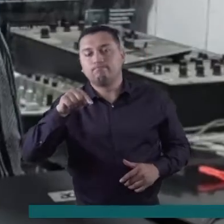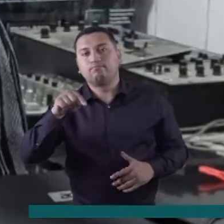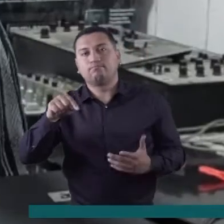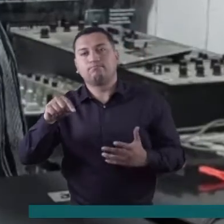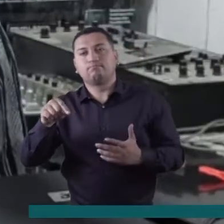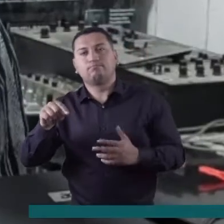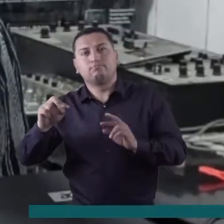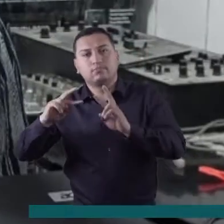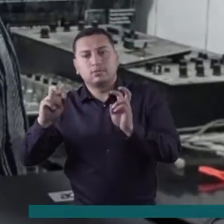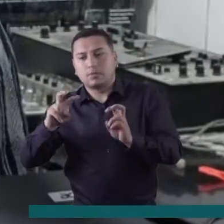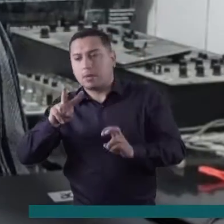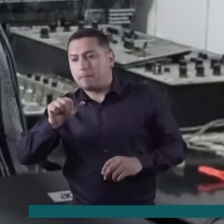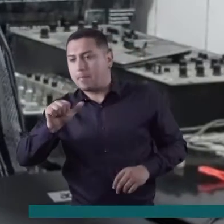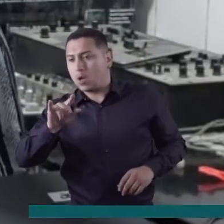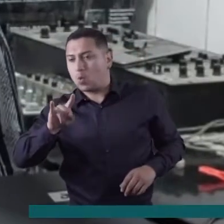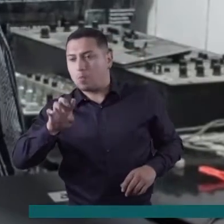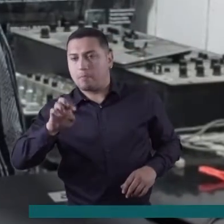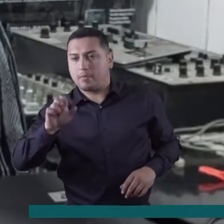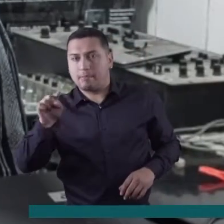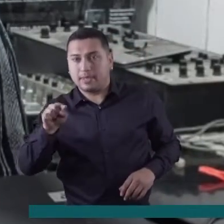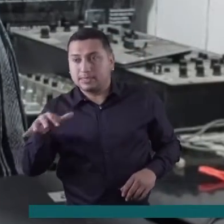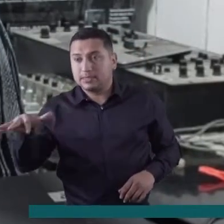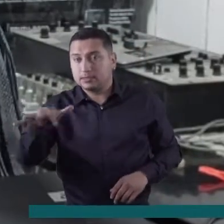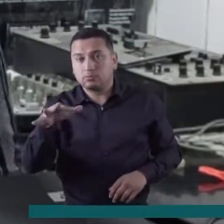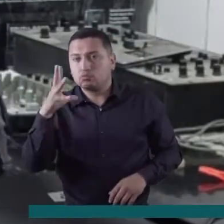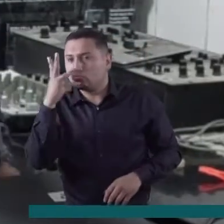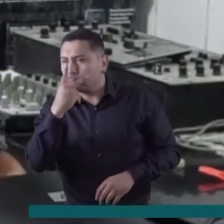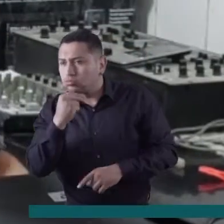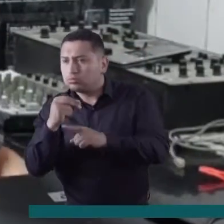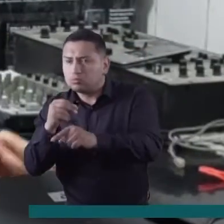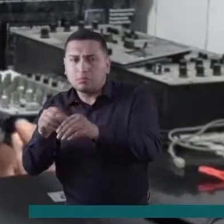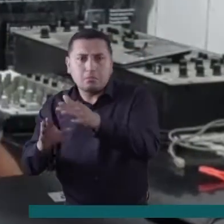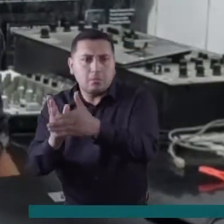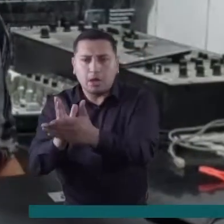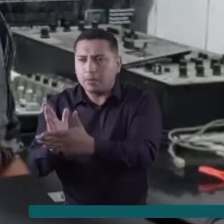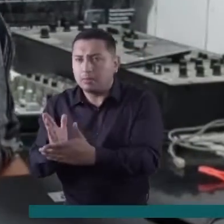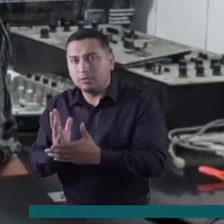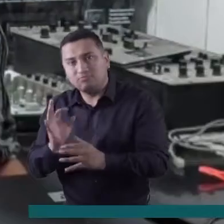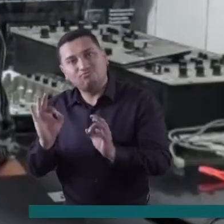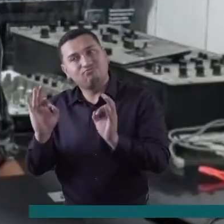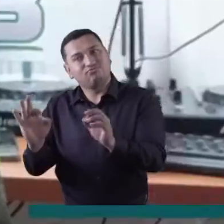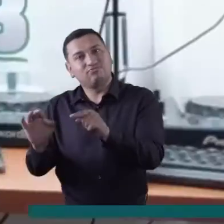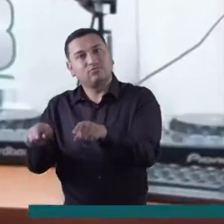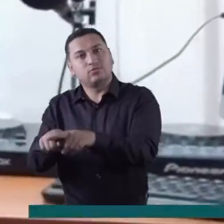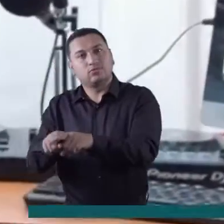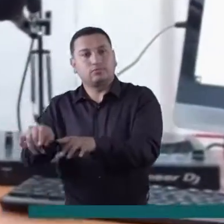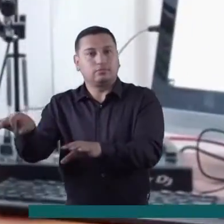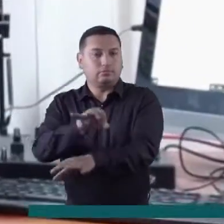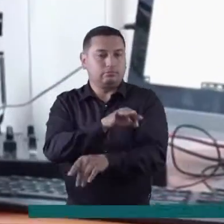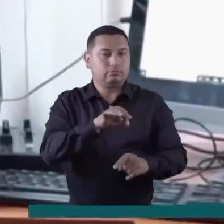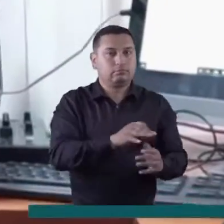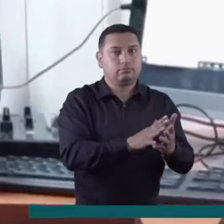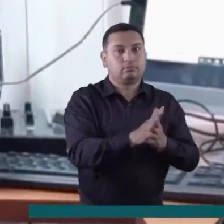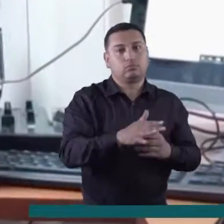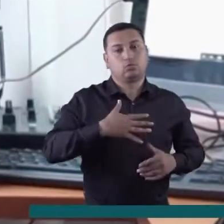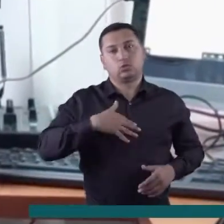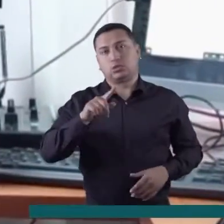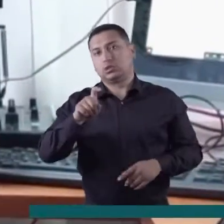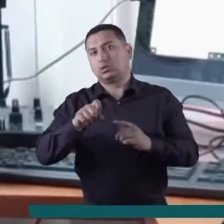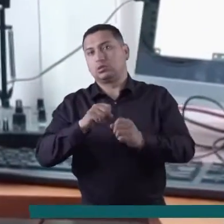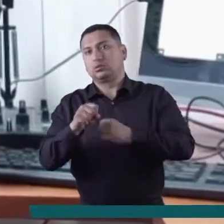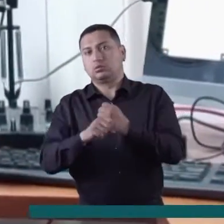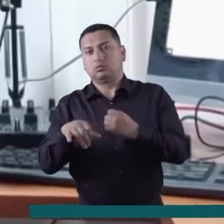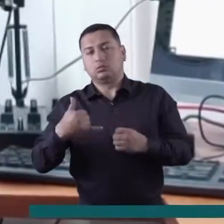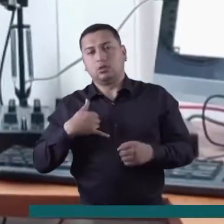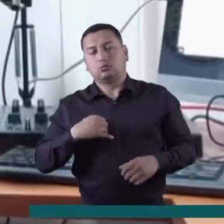también además todas esas cosas bonitas que pasan aquí en nuestro municipio, lo que pasa en los barrios. Llevo 6 años laborando en la Radio